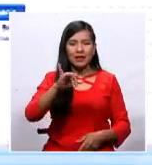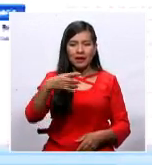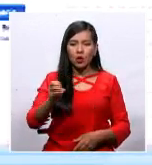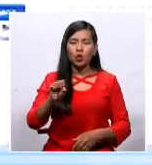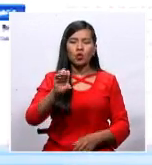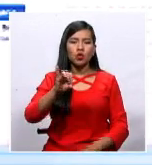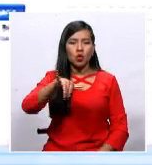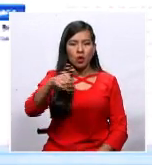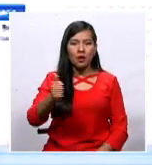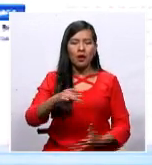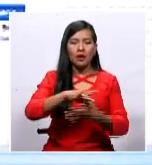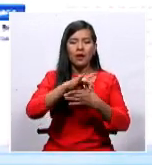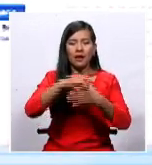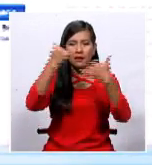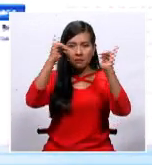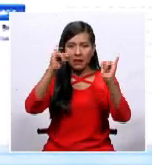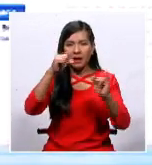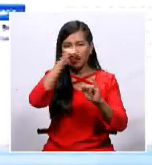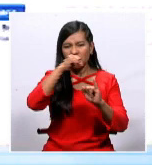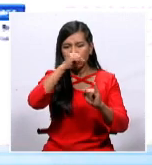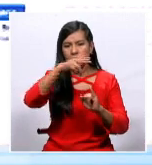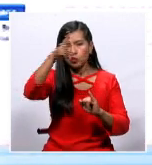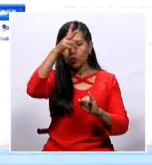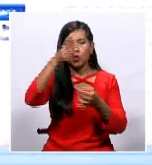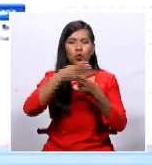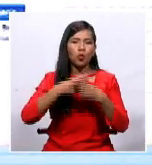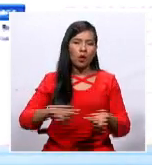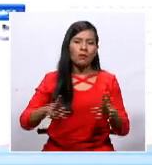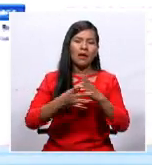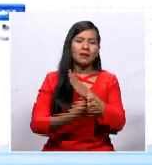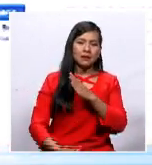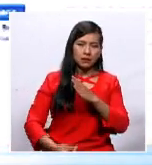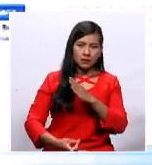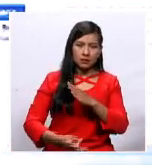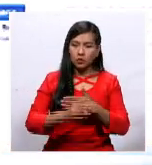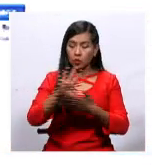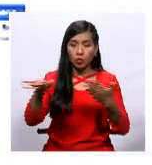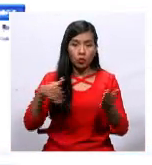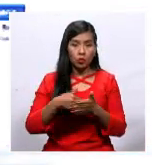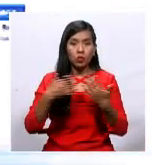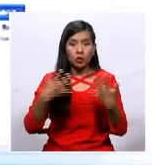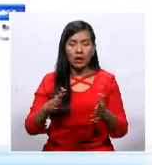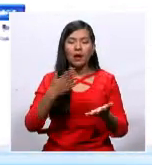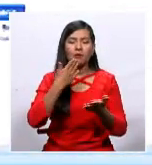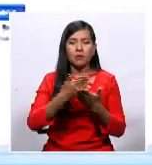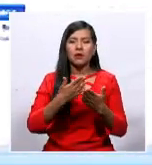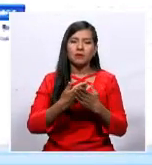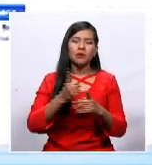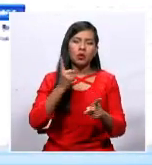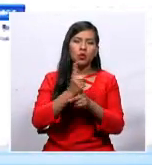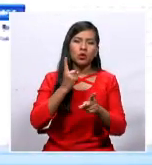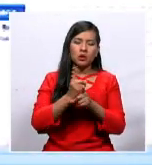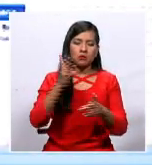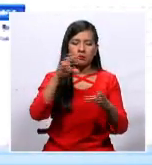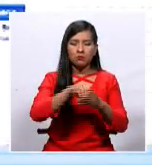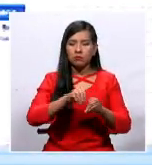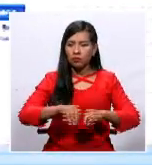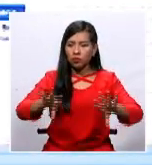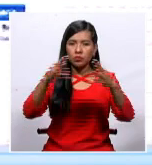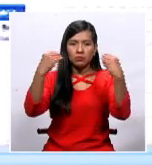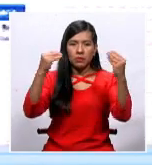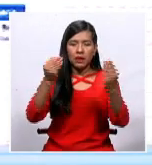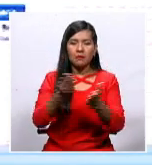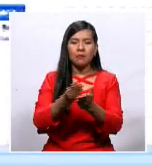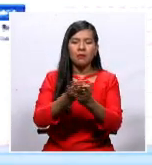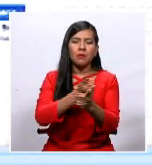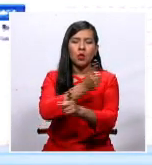soya, aceite, carne de res, cerdo y pollo, huevo, que ha permitido certificados de abastecimiento interno a precio justo